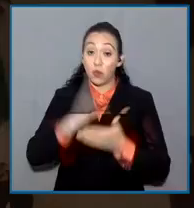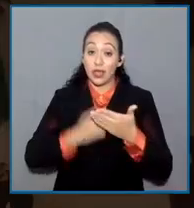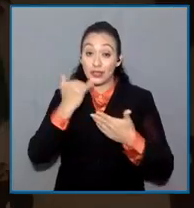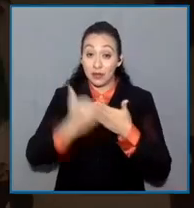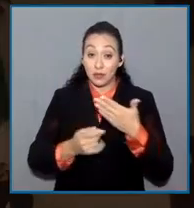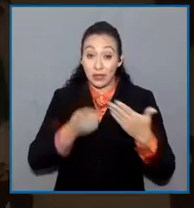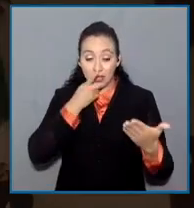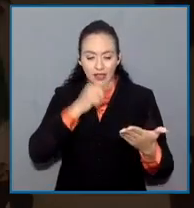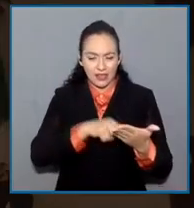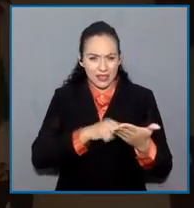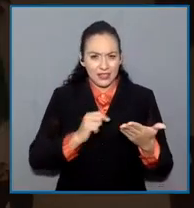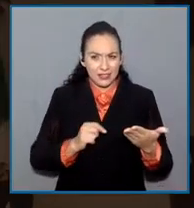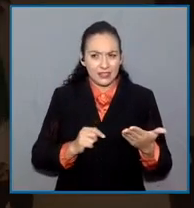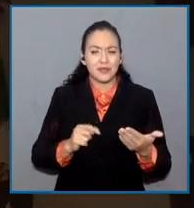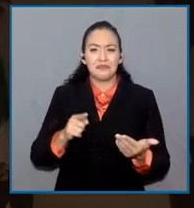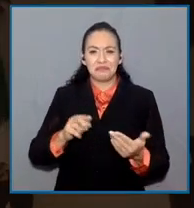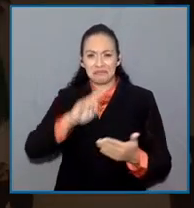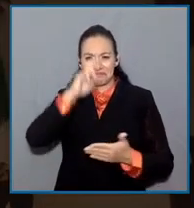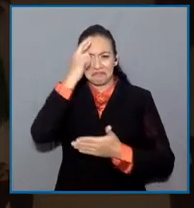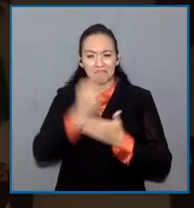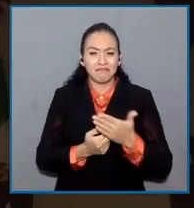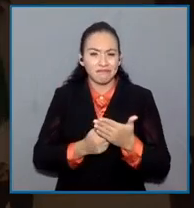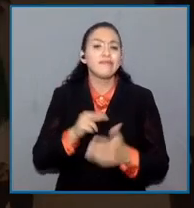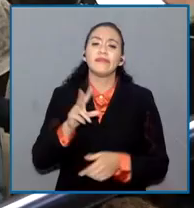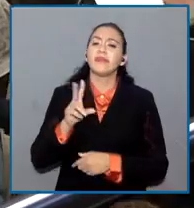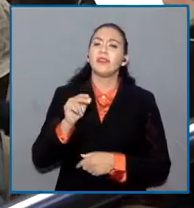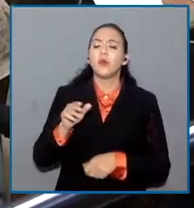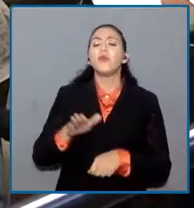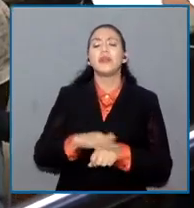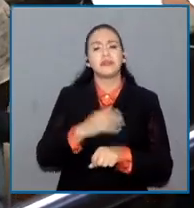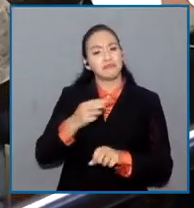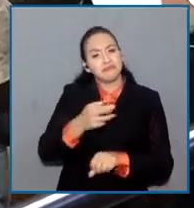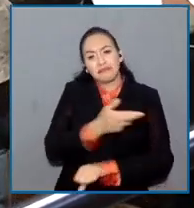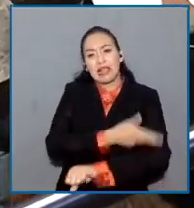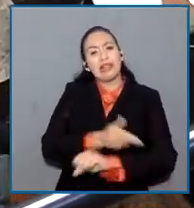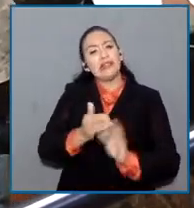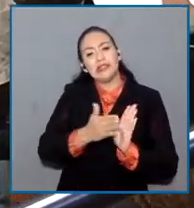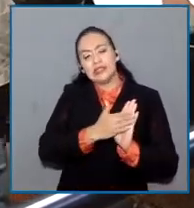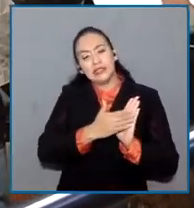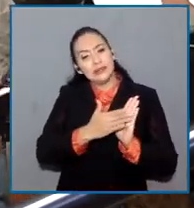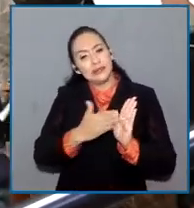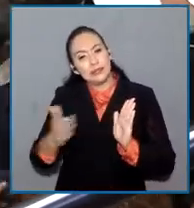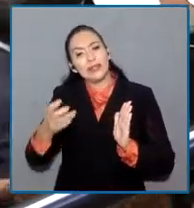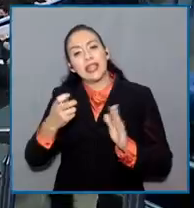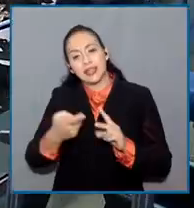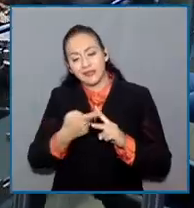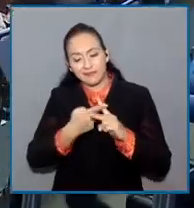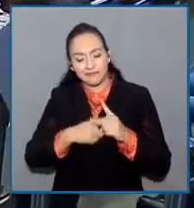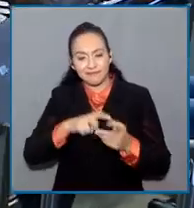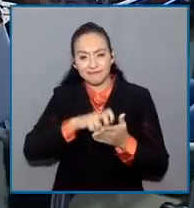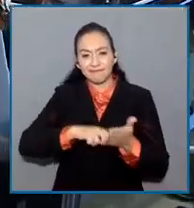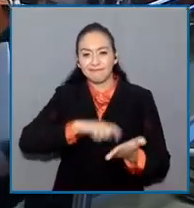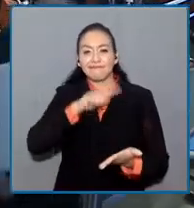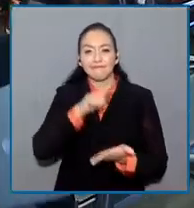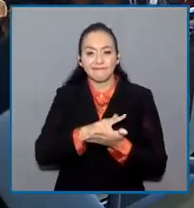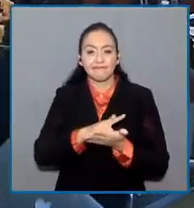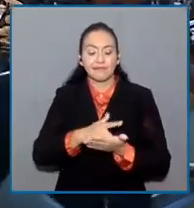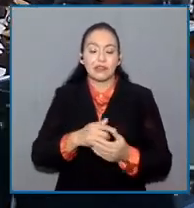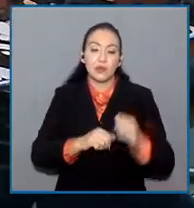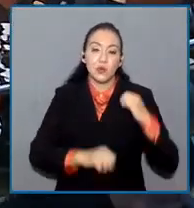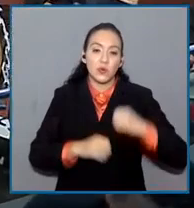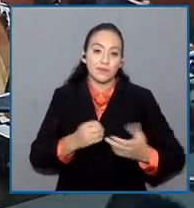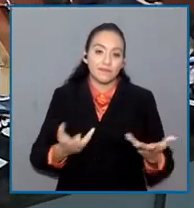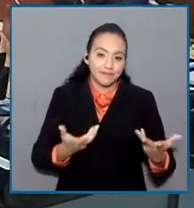con potencial invalidante durante el procedimiento legislativo que dio origen al decreto impugnado. Para el canal del Poder Judicial